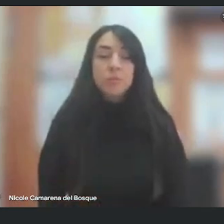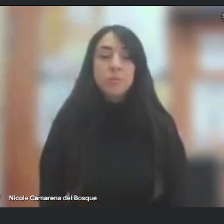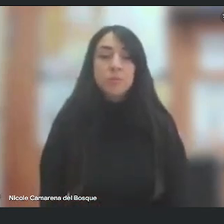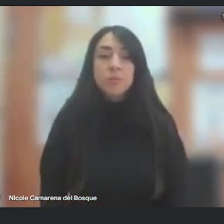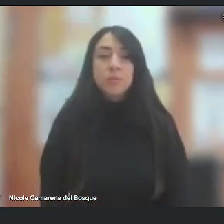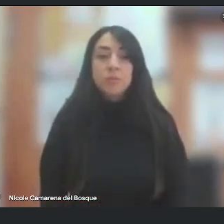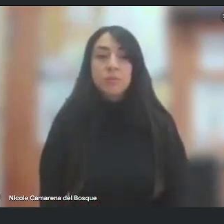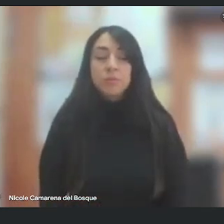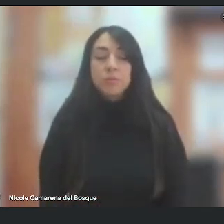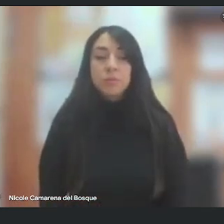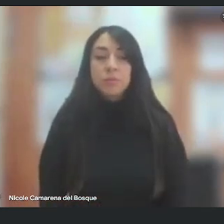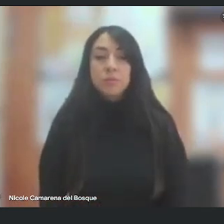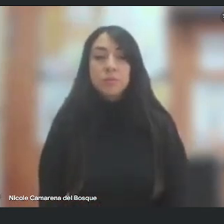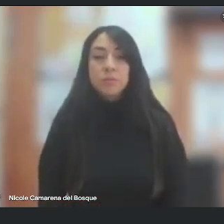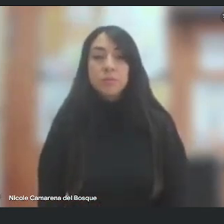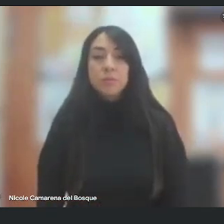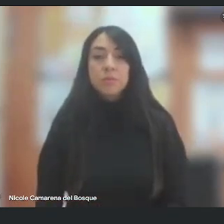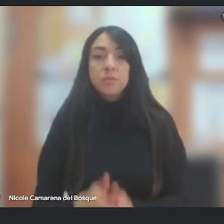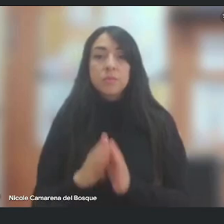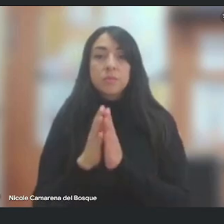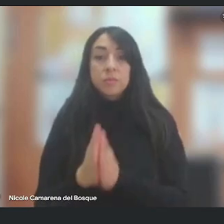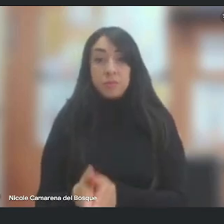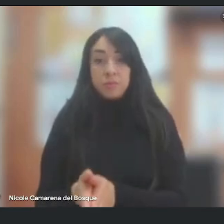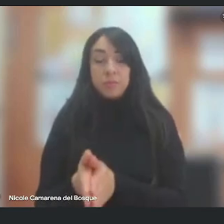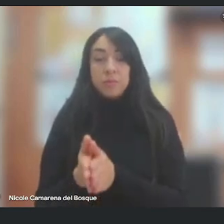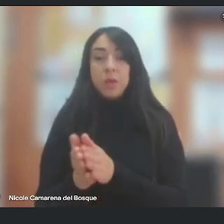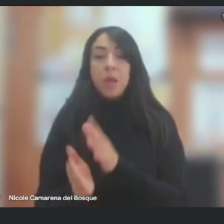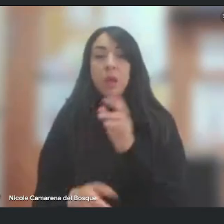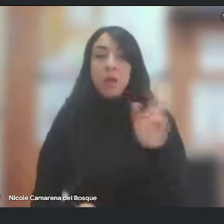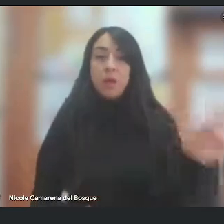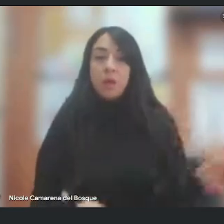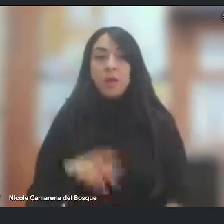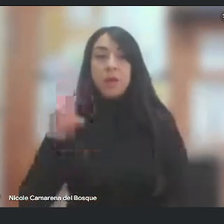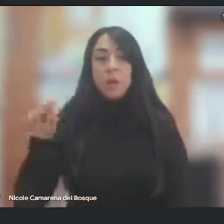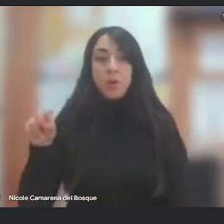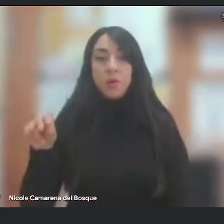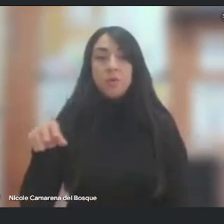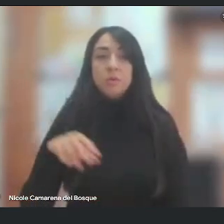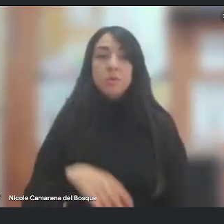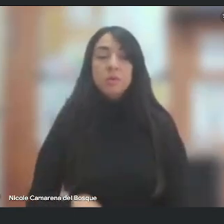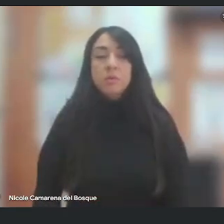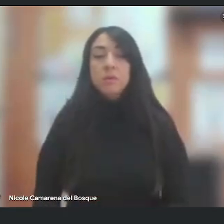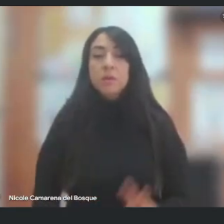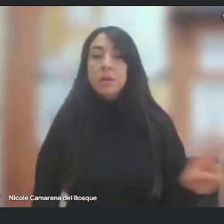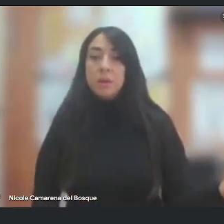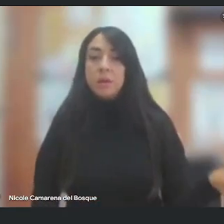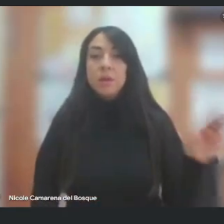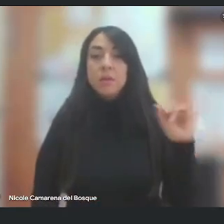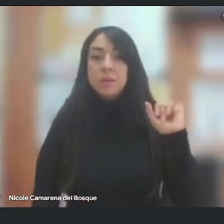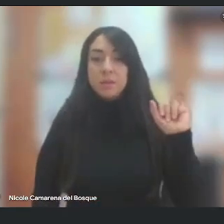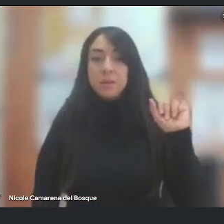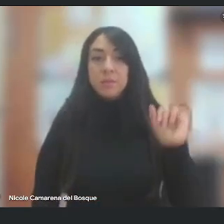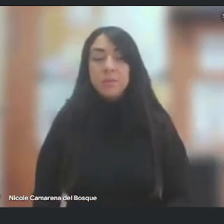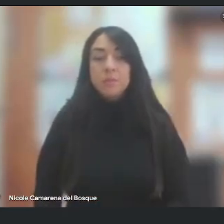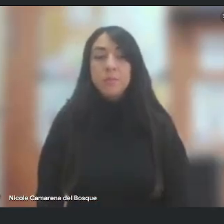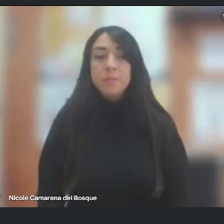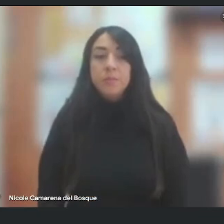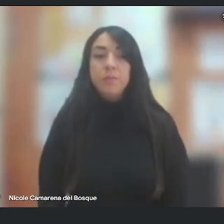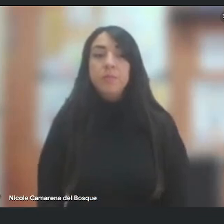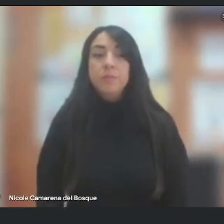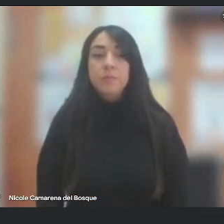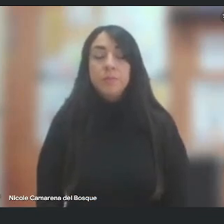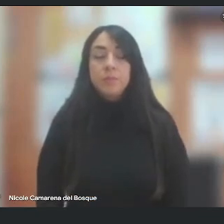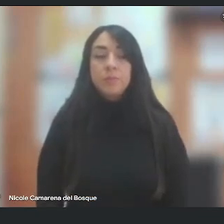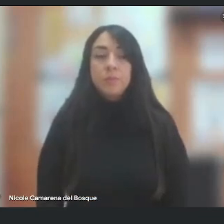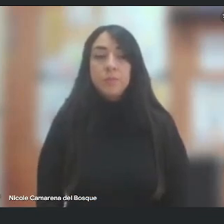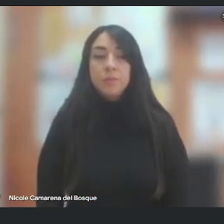sexualidad. Ya hemos visto que hay que mostrarnos abiertos a sus preguntas, con disposición a hablar del tema,